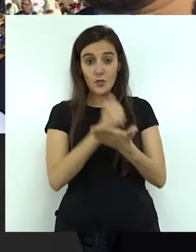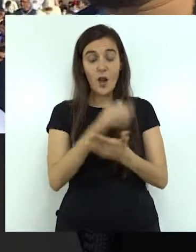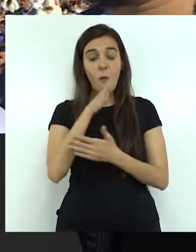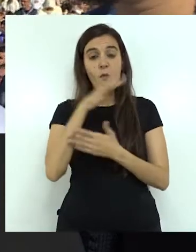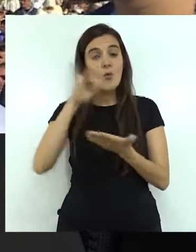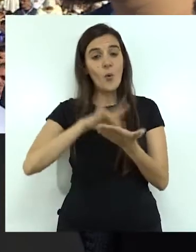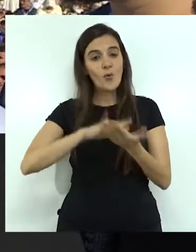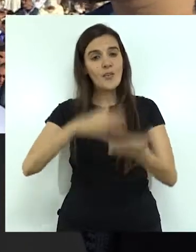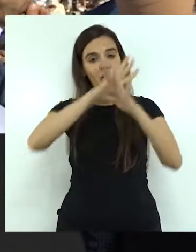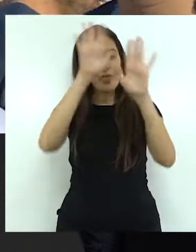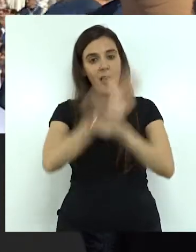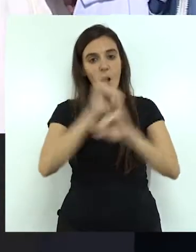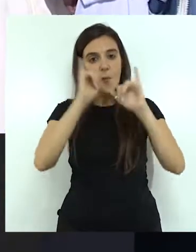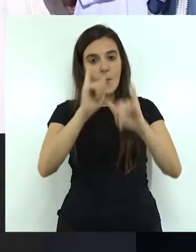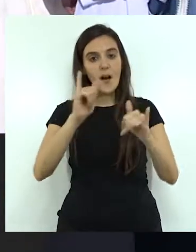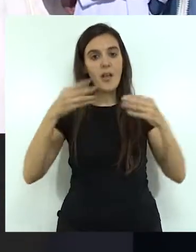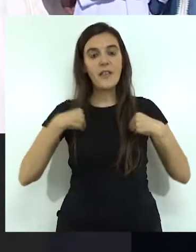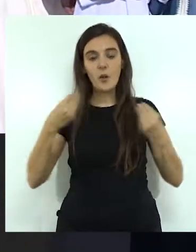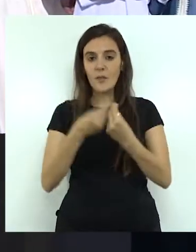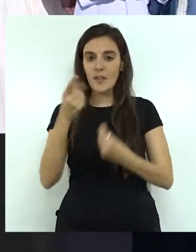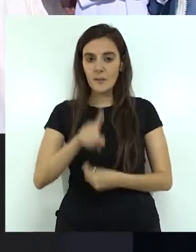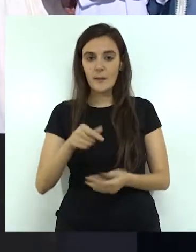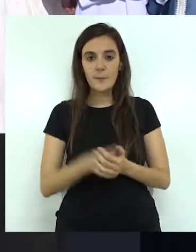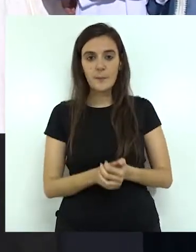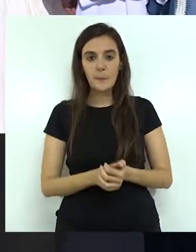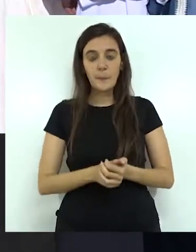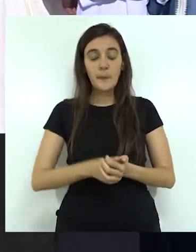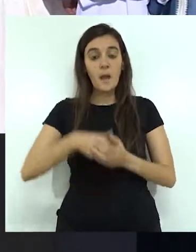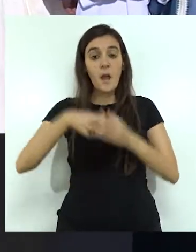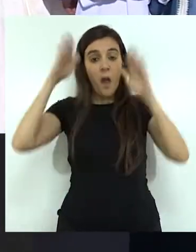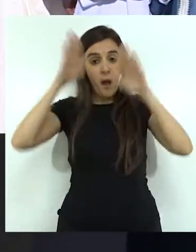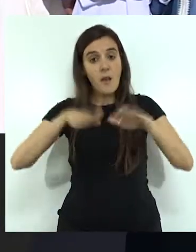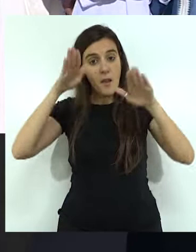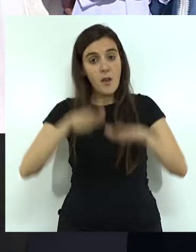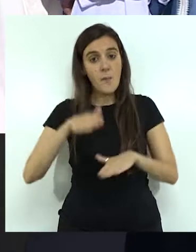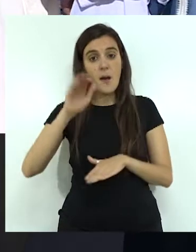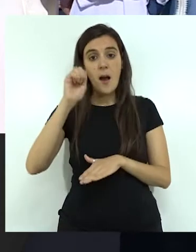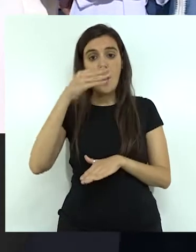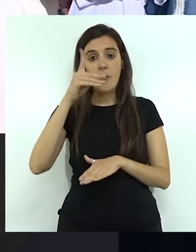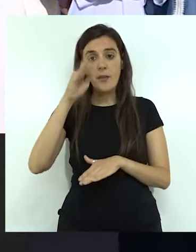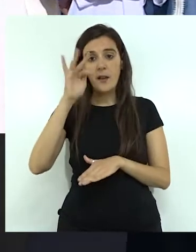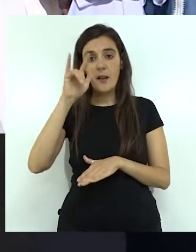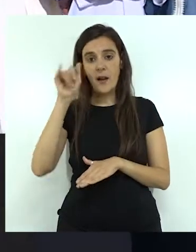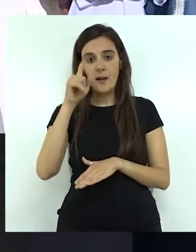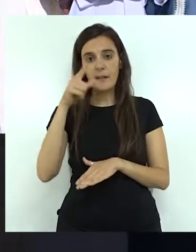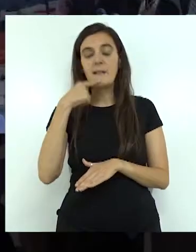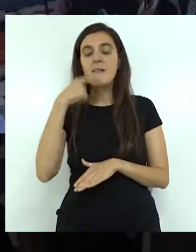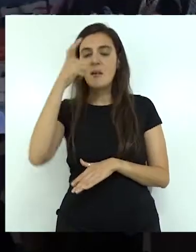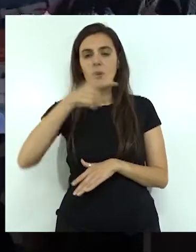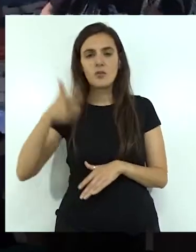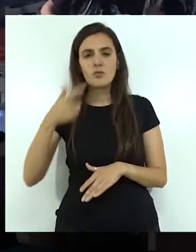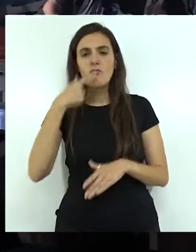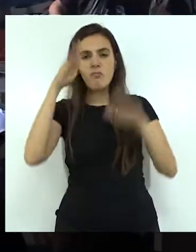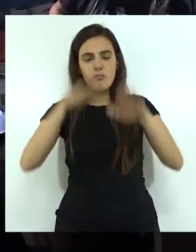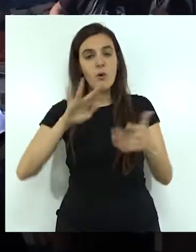de paz y de convivencia el inap del hacking en la sana y recordado los fieles que el islam ordena mantener un buen trato con